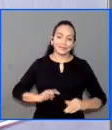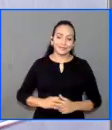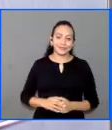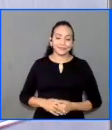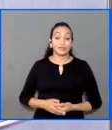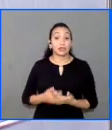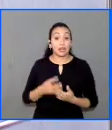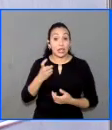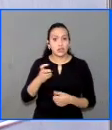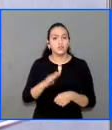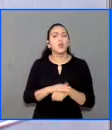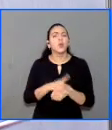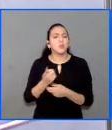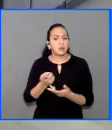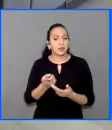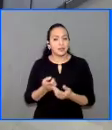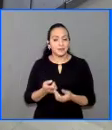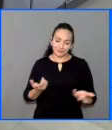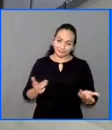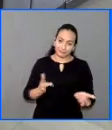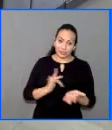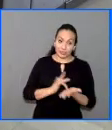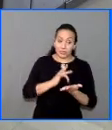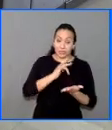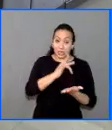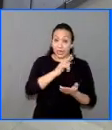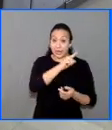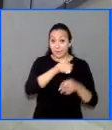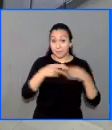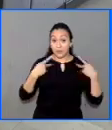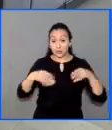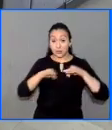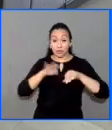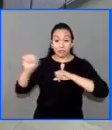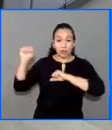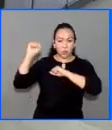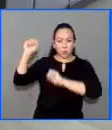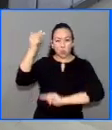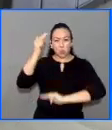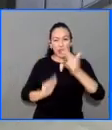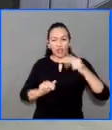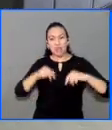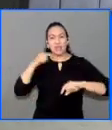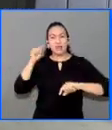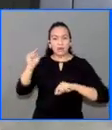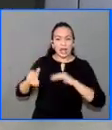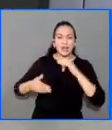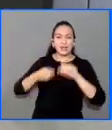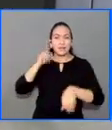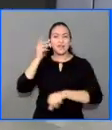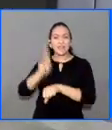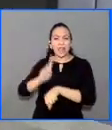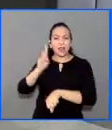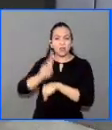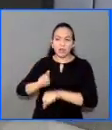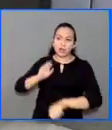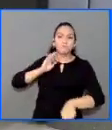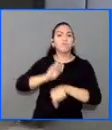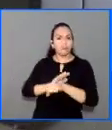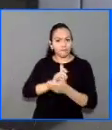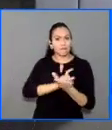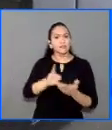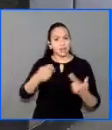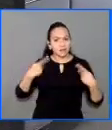de las acciones que realizaron los trabajadores de la institución, quienes día a día también defienden los derechos del pueblo.